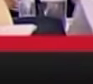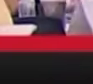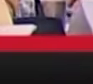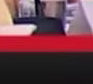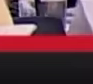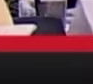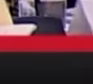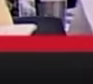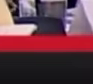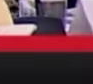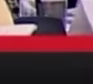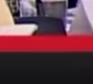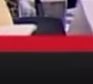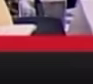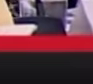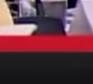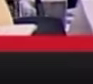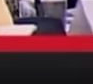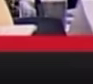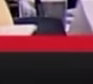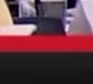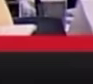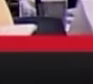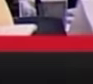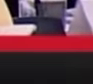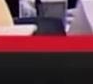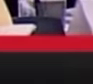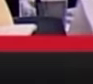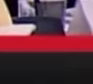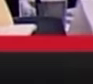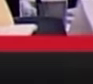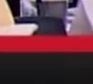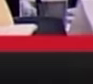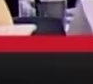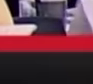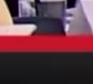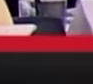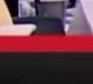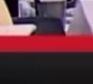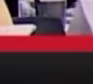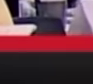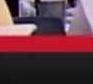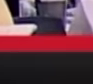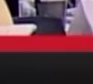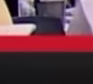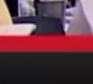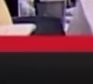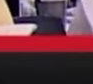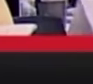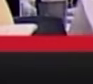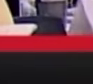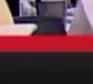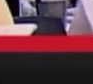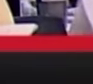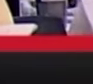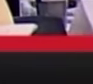por cumplimiento de metas. Entonces nosotros estamos pidiendo que esa regla sea revisada por